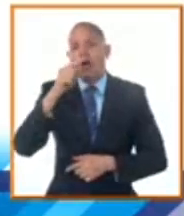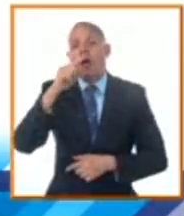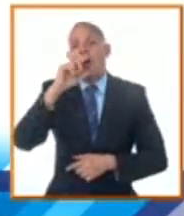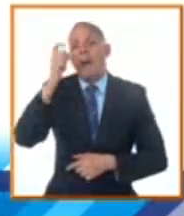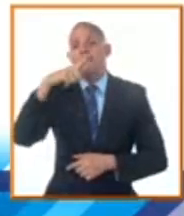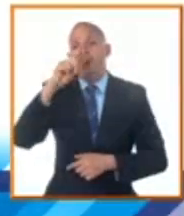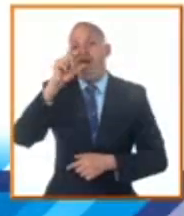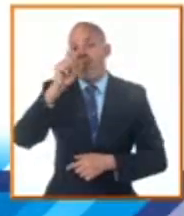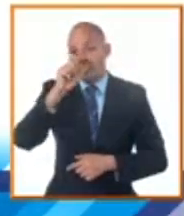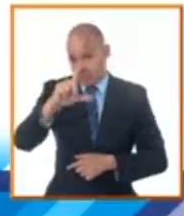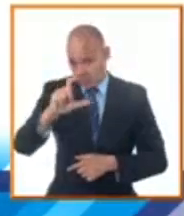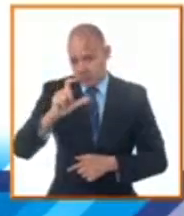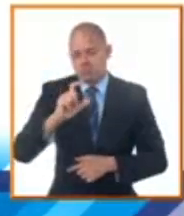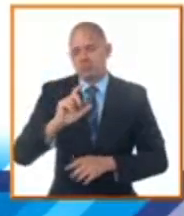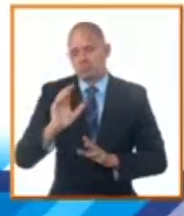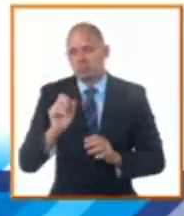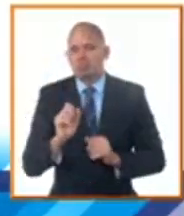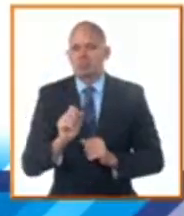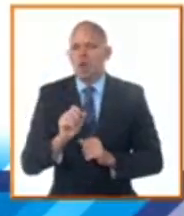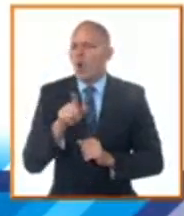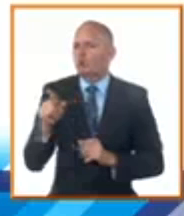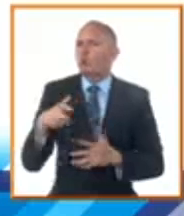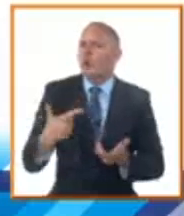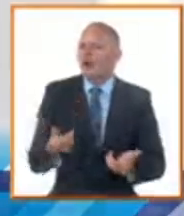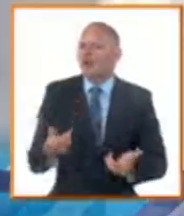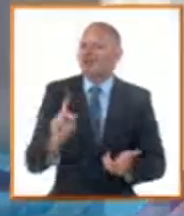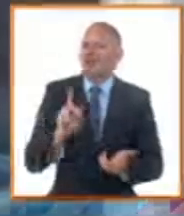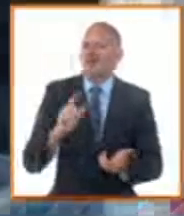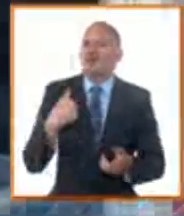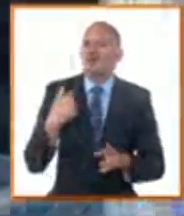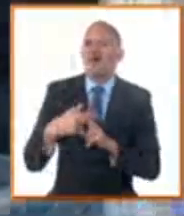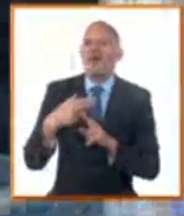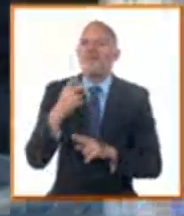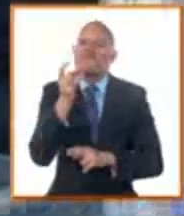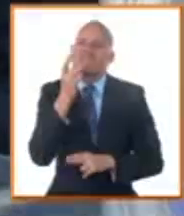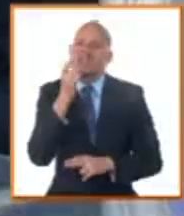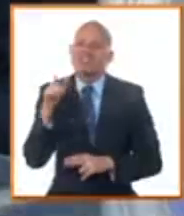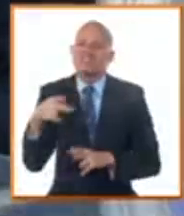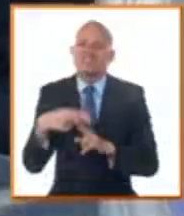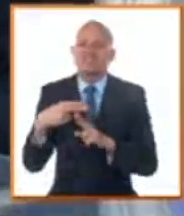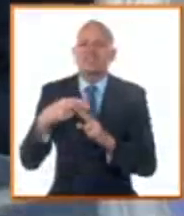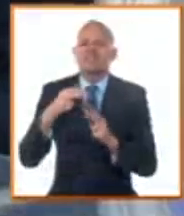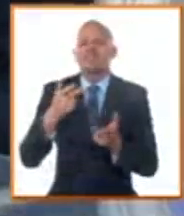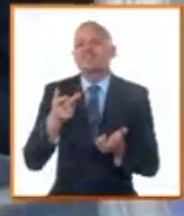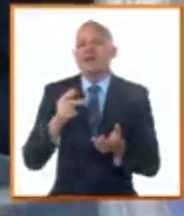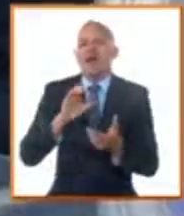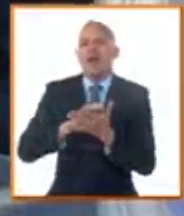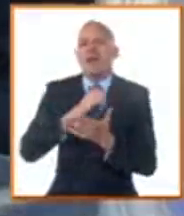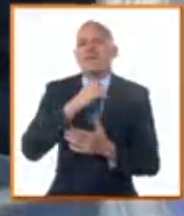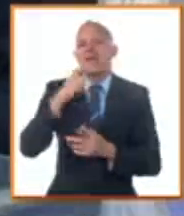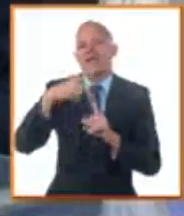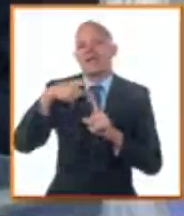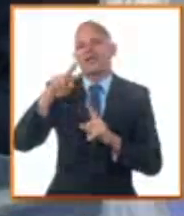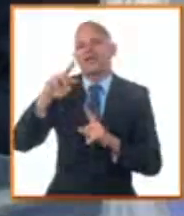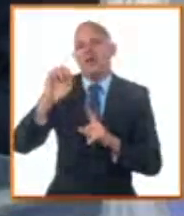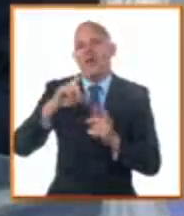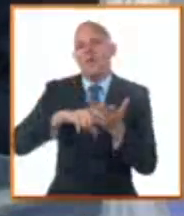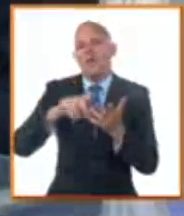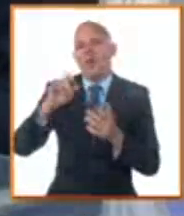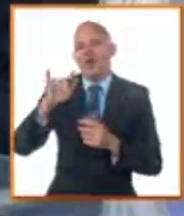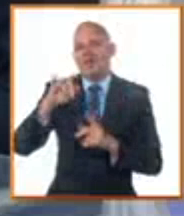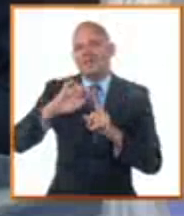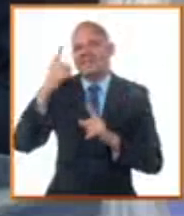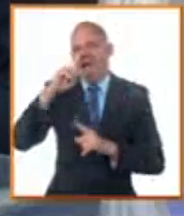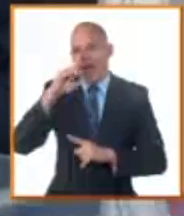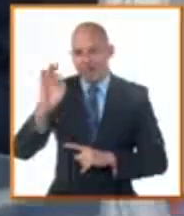que hemos abierto una autopista de oportunidades en la que podemos hacer prácticamente cualquier cosa, lo